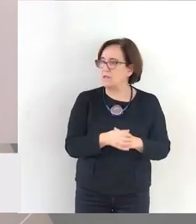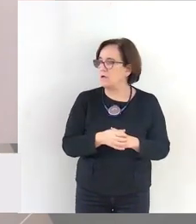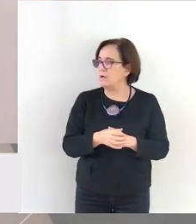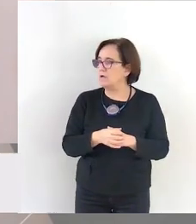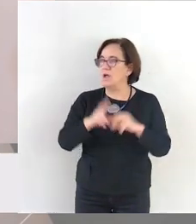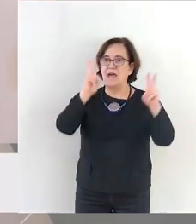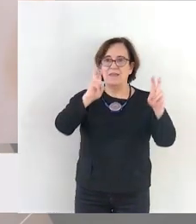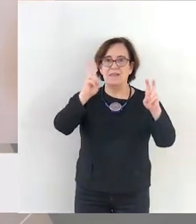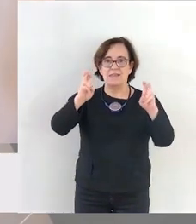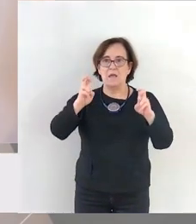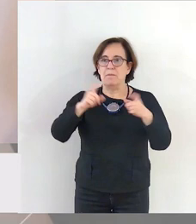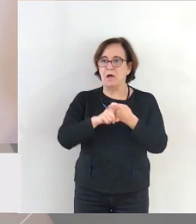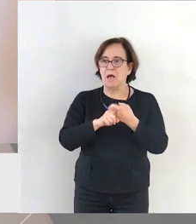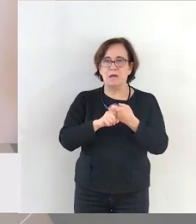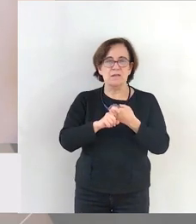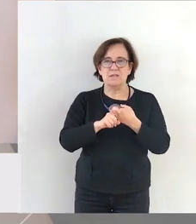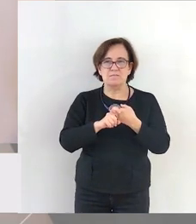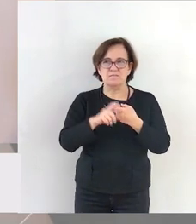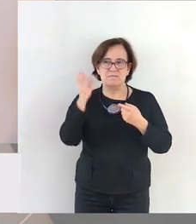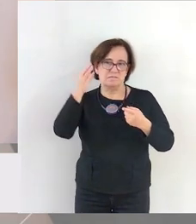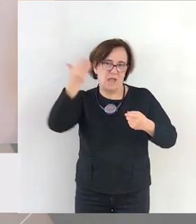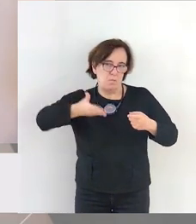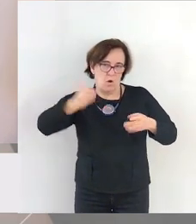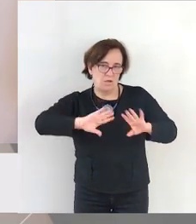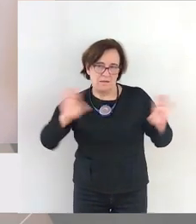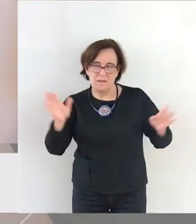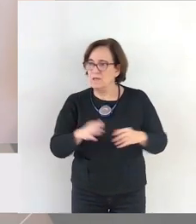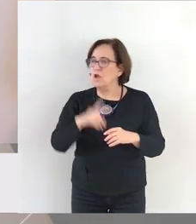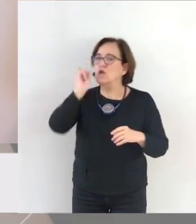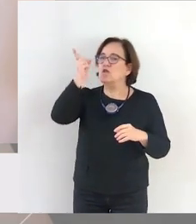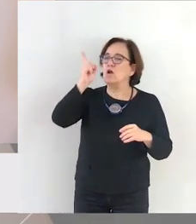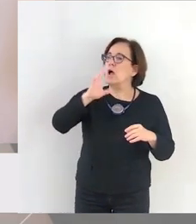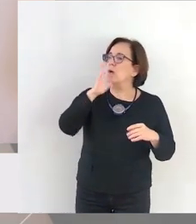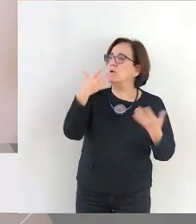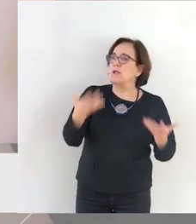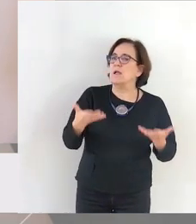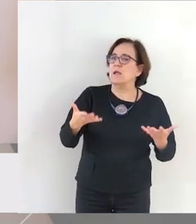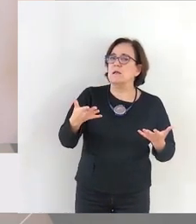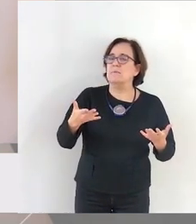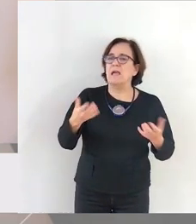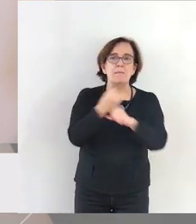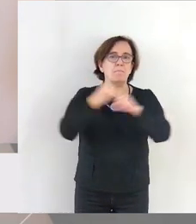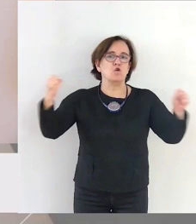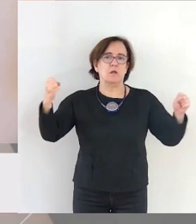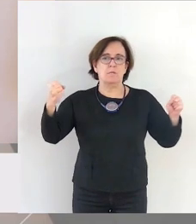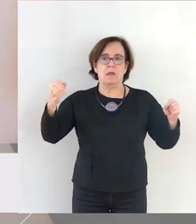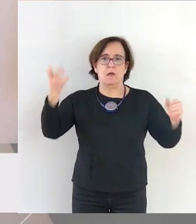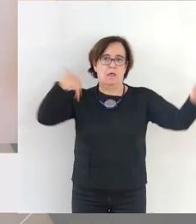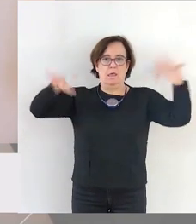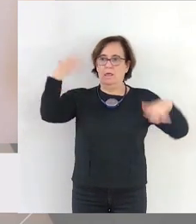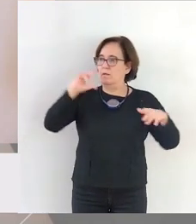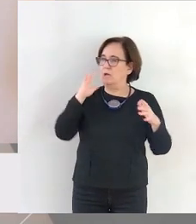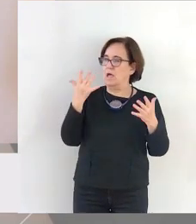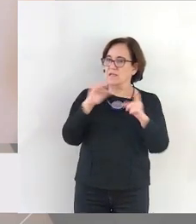dedicándoles abordaje resulta de Vital importancia no solo porque en la actualidad es imposible aludir a muchas de las